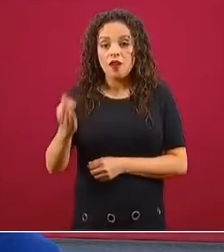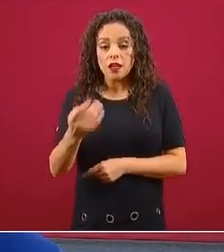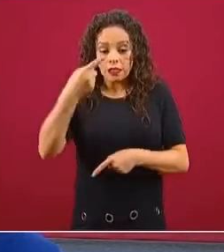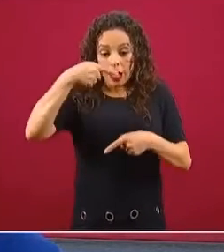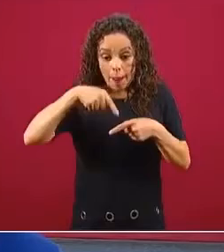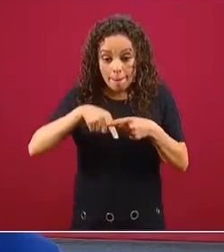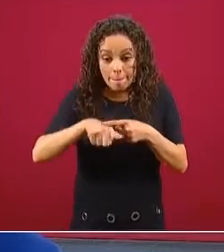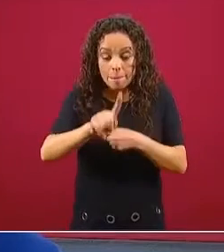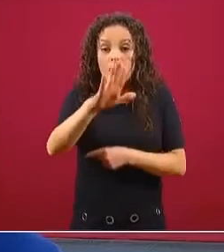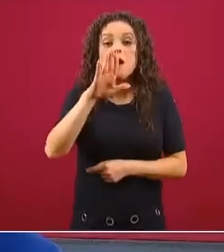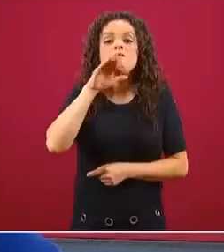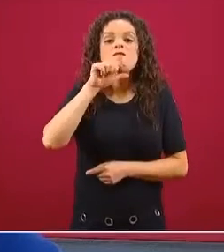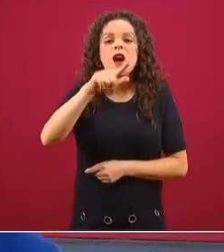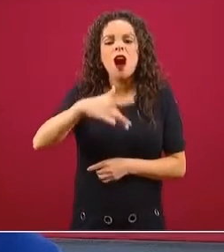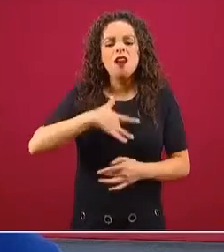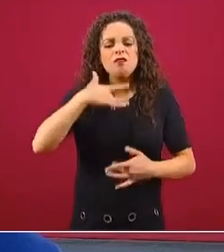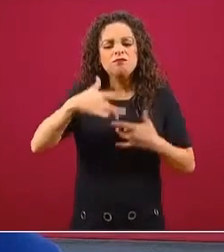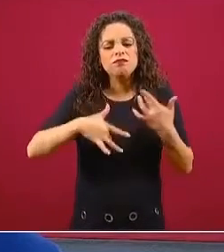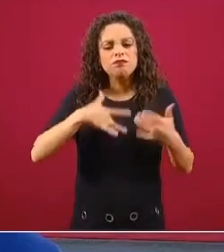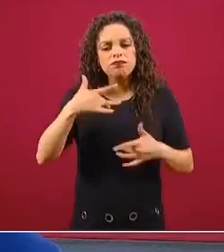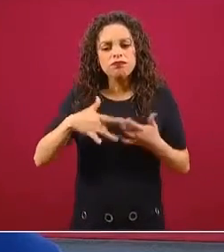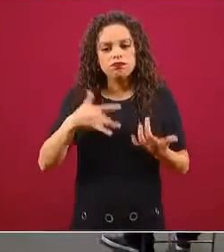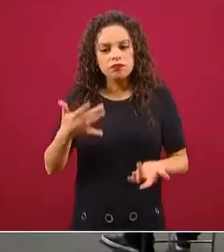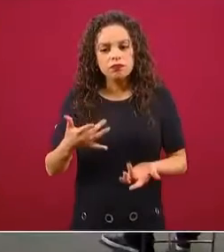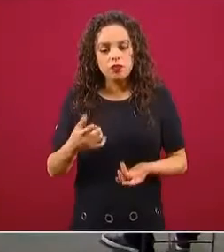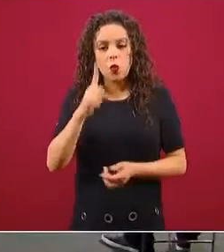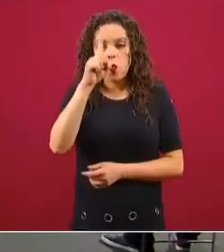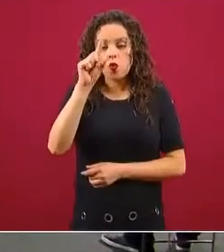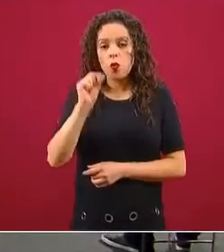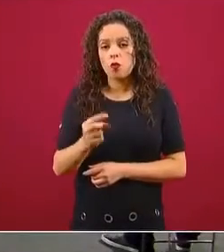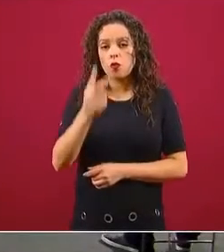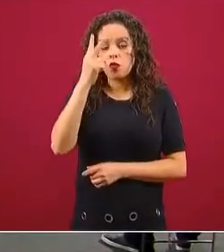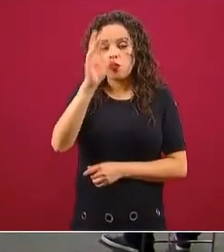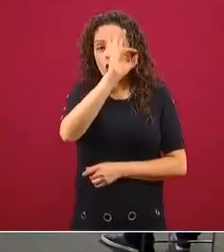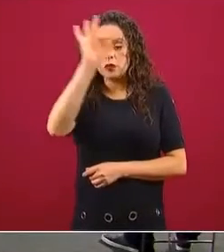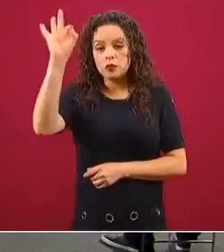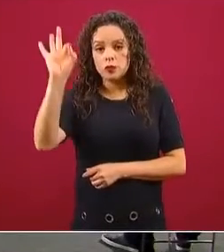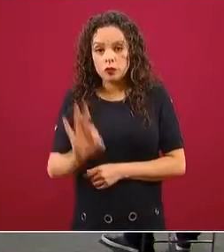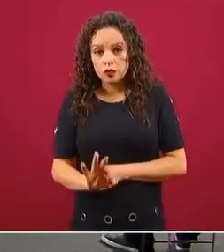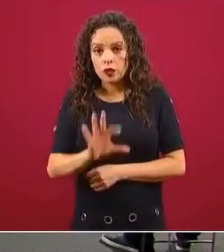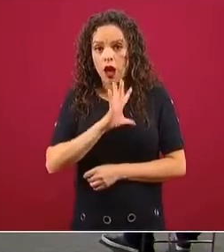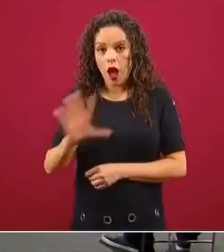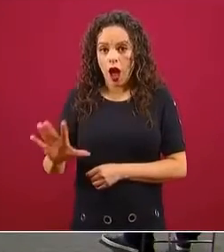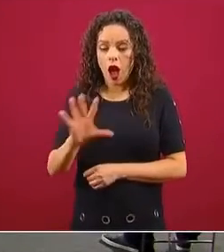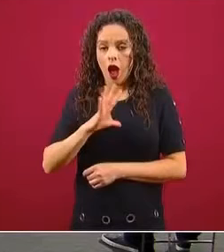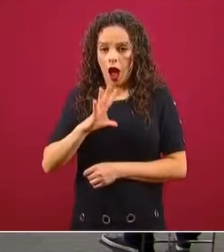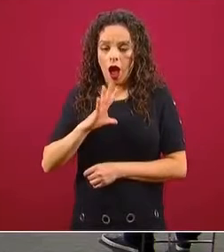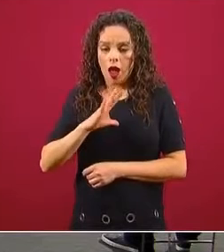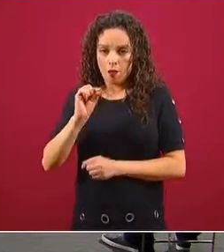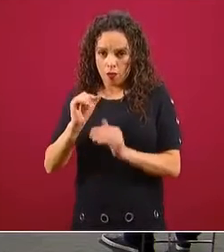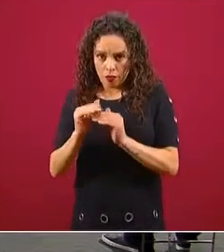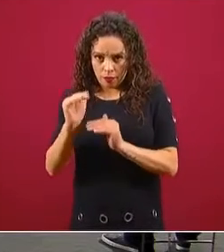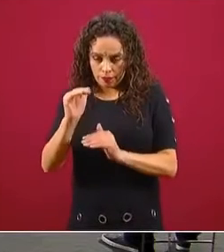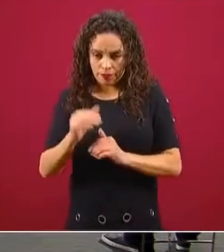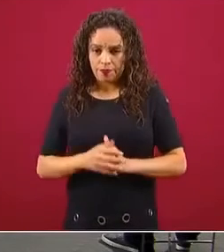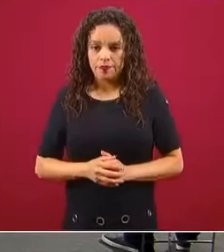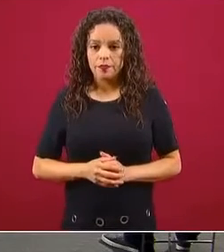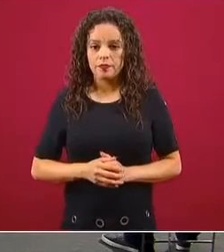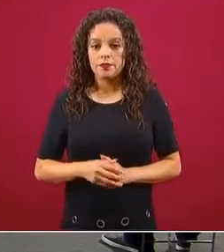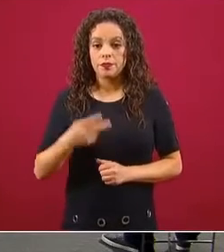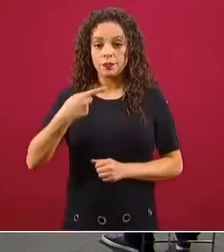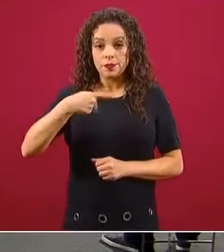Y tenemos hoy un crecimiento de 1.2%. La predicción, de acuerdo a la trayectoria, es que esto